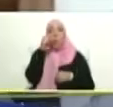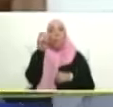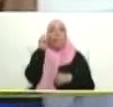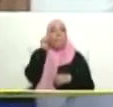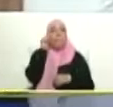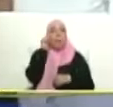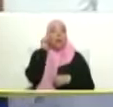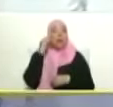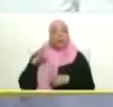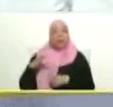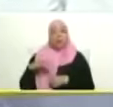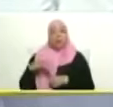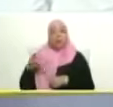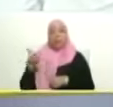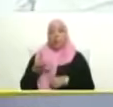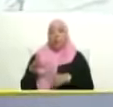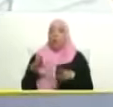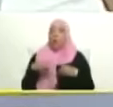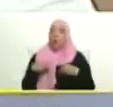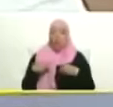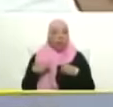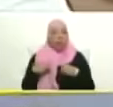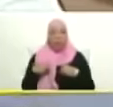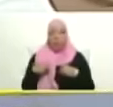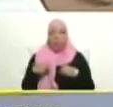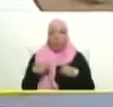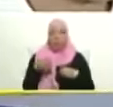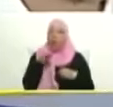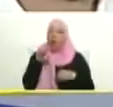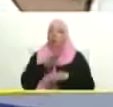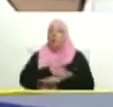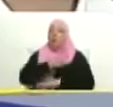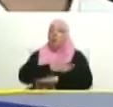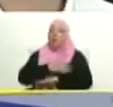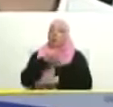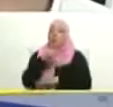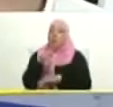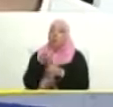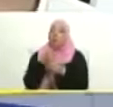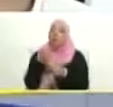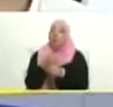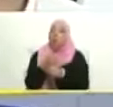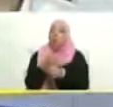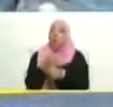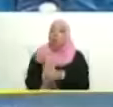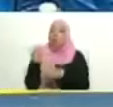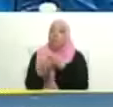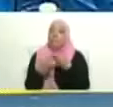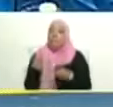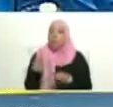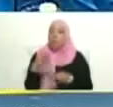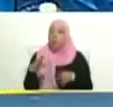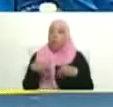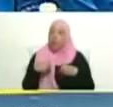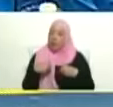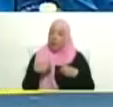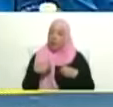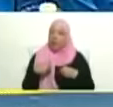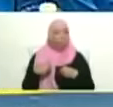mujeres del 6CPC, no acepten las malas conductas, a los malas conductas, no los